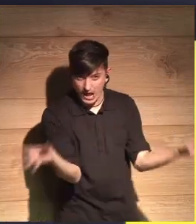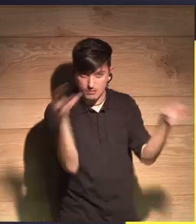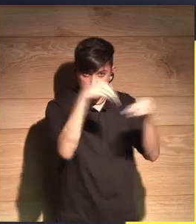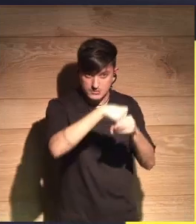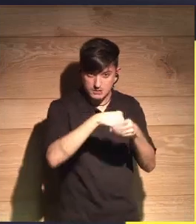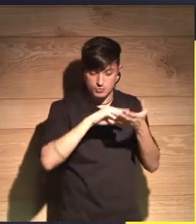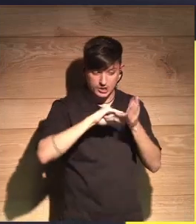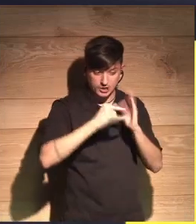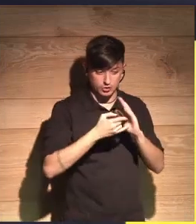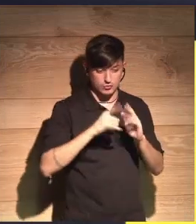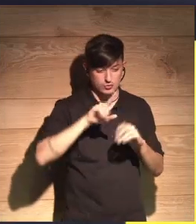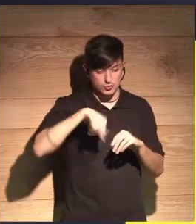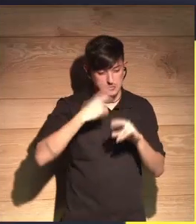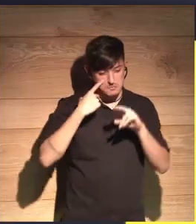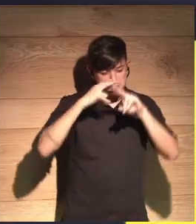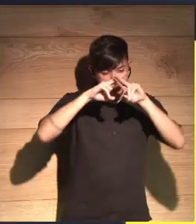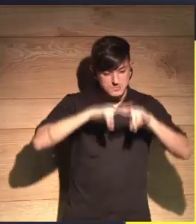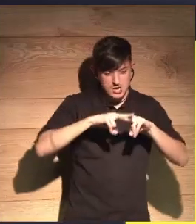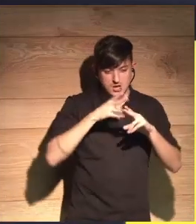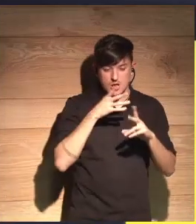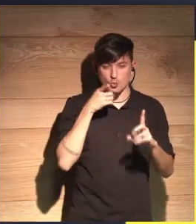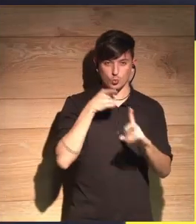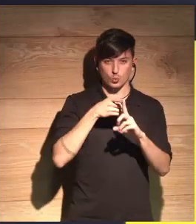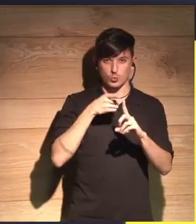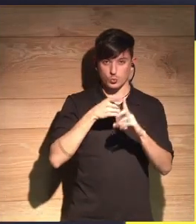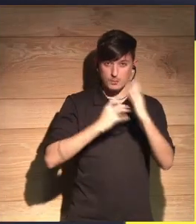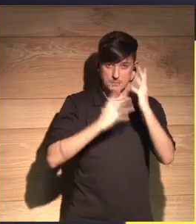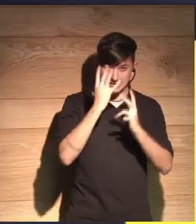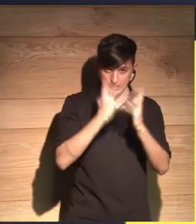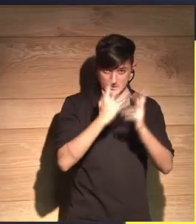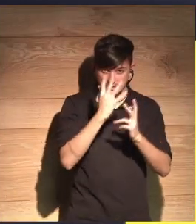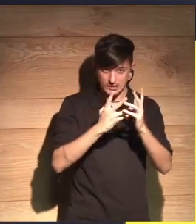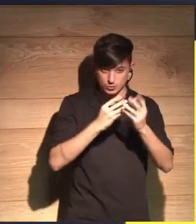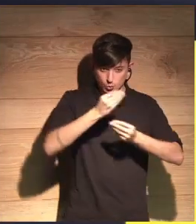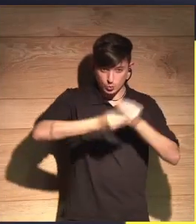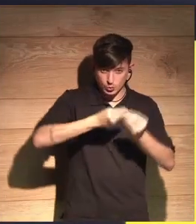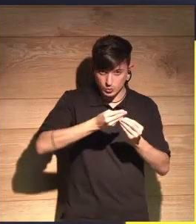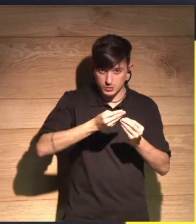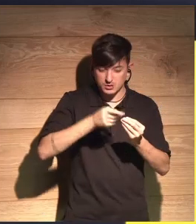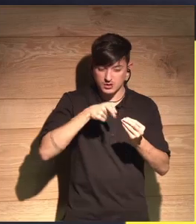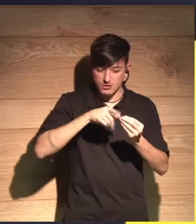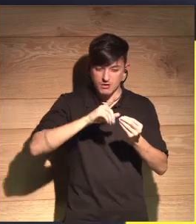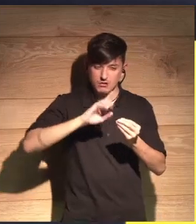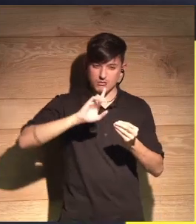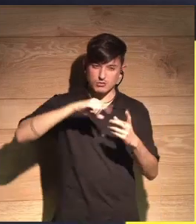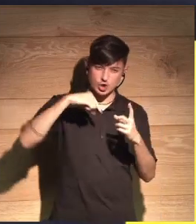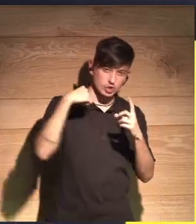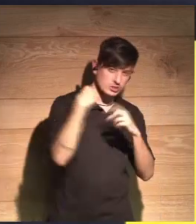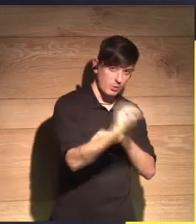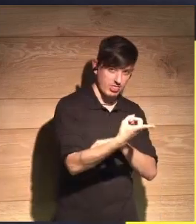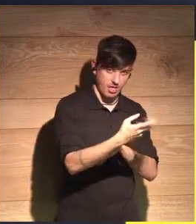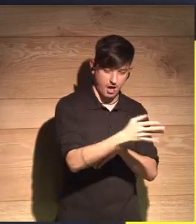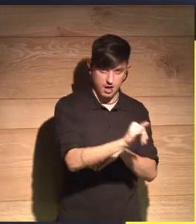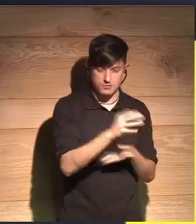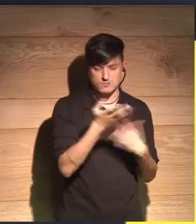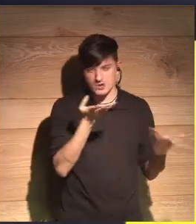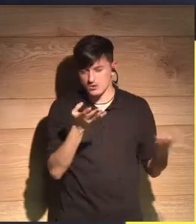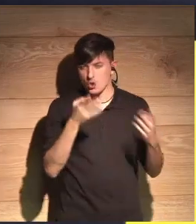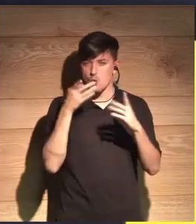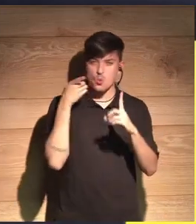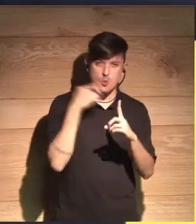el uso de la matemática algorítmica ha sido ha tenido consecuencias bueno el uso por